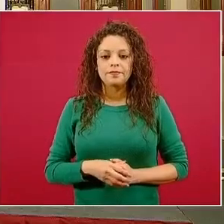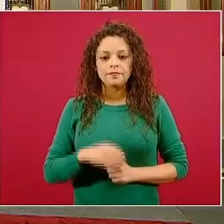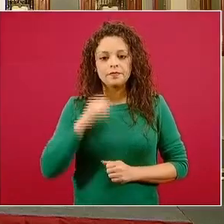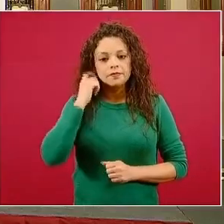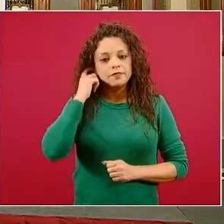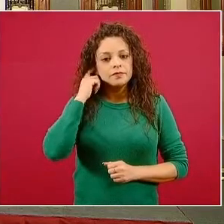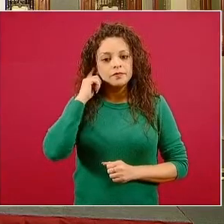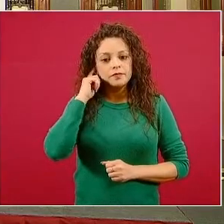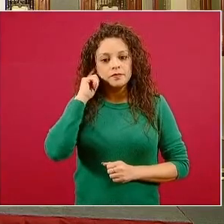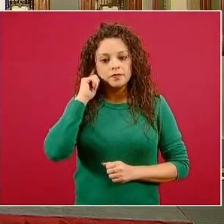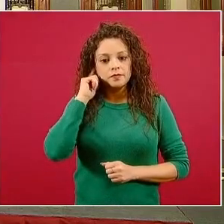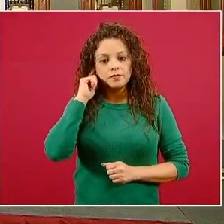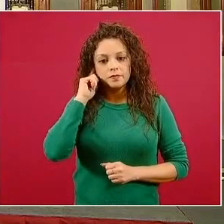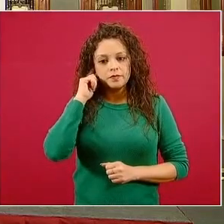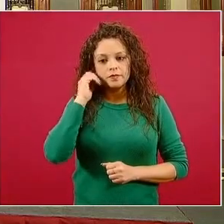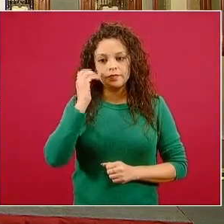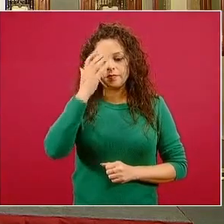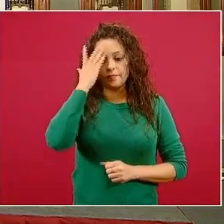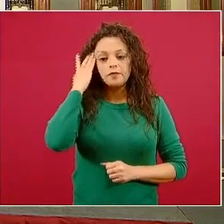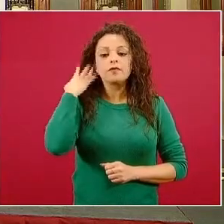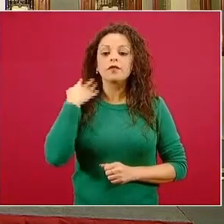Vamos a pasar con Arturo.